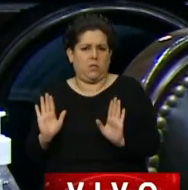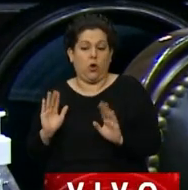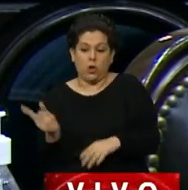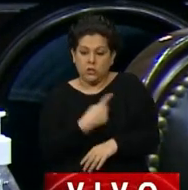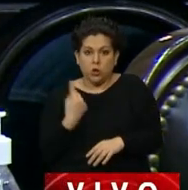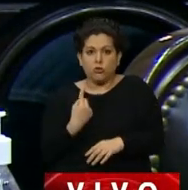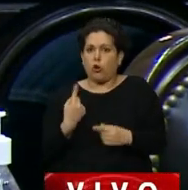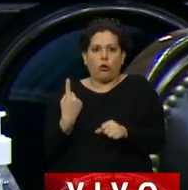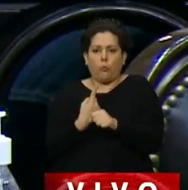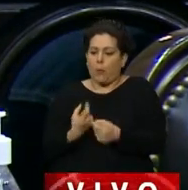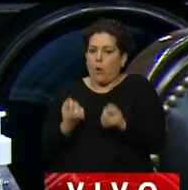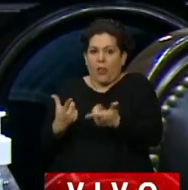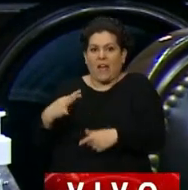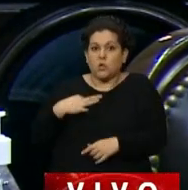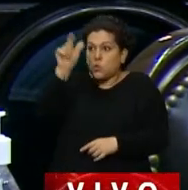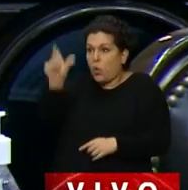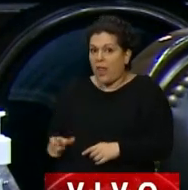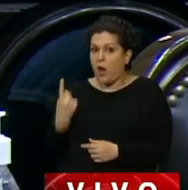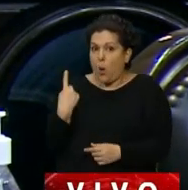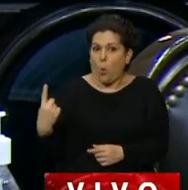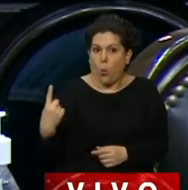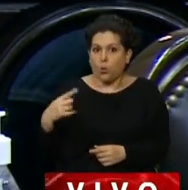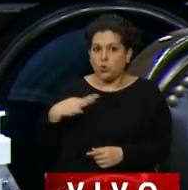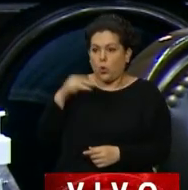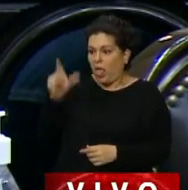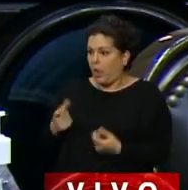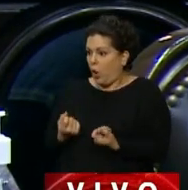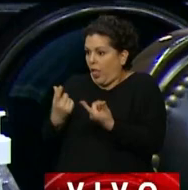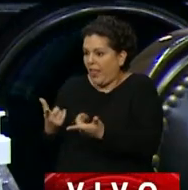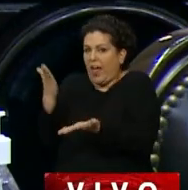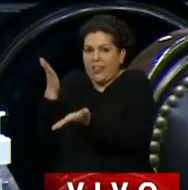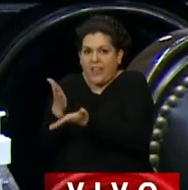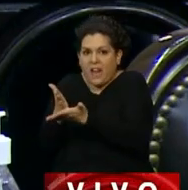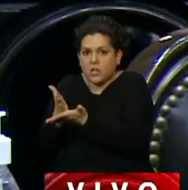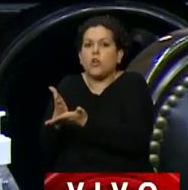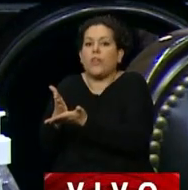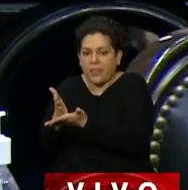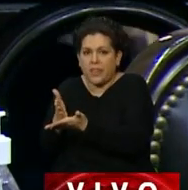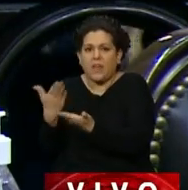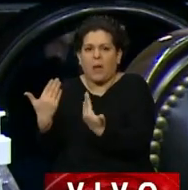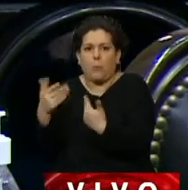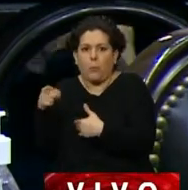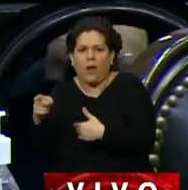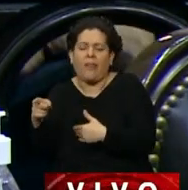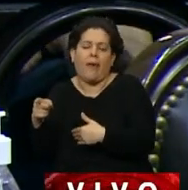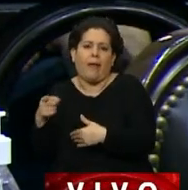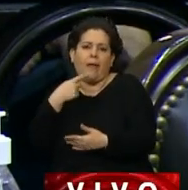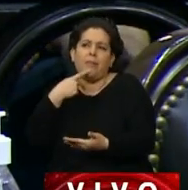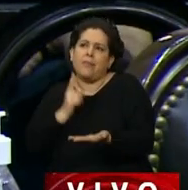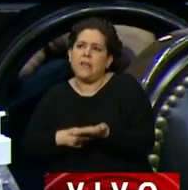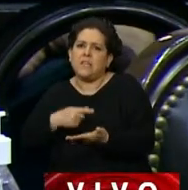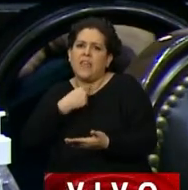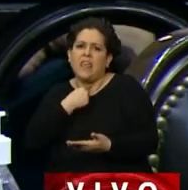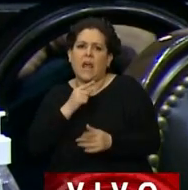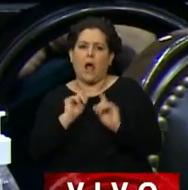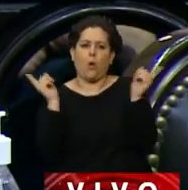le podemos garantizar a un solo ciudadano, aunque sea uno, que no le vamos a garantizar que encuentre a quien desea votar en el